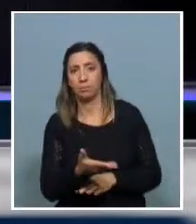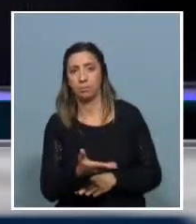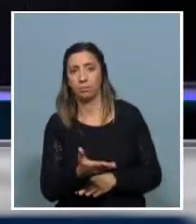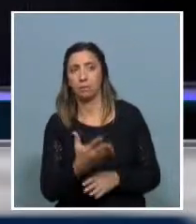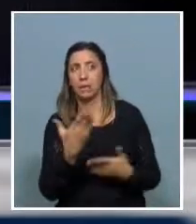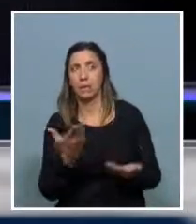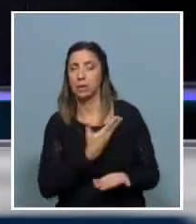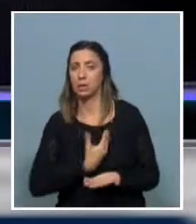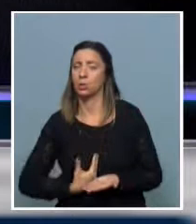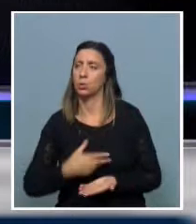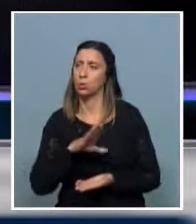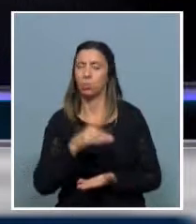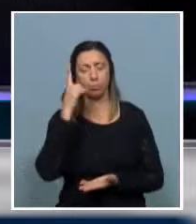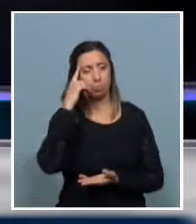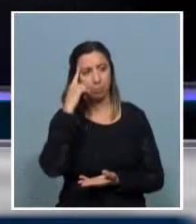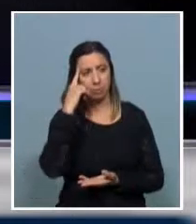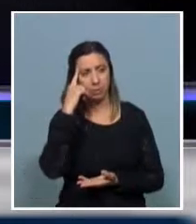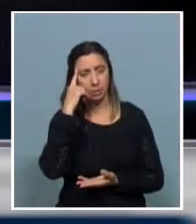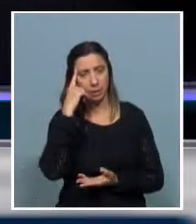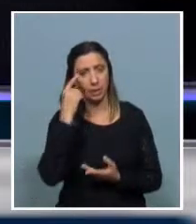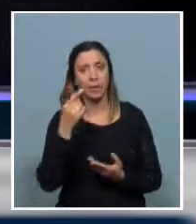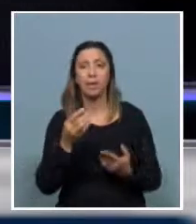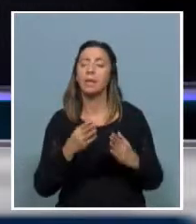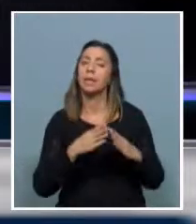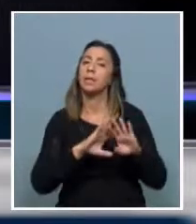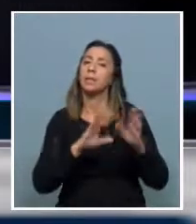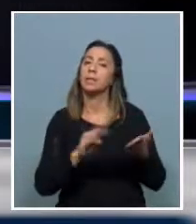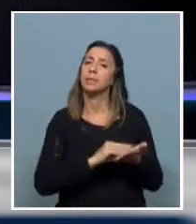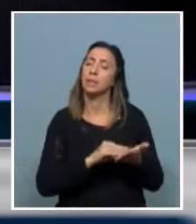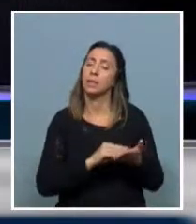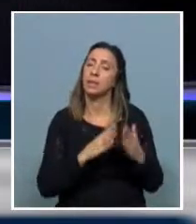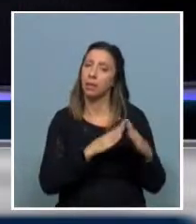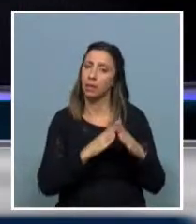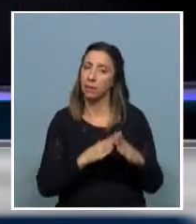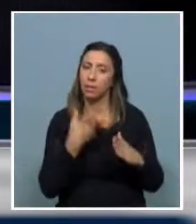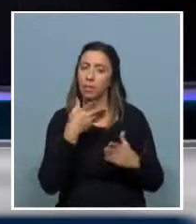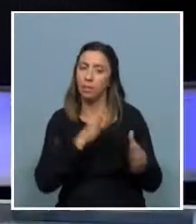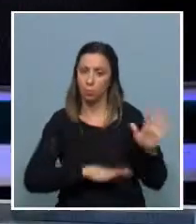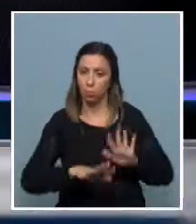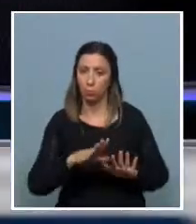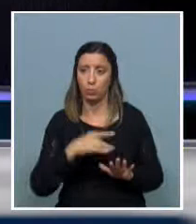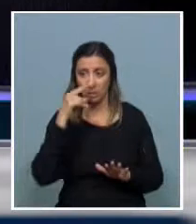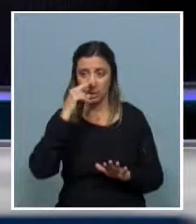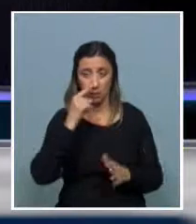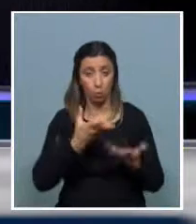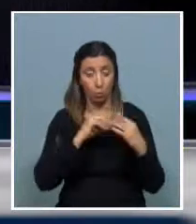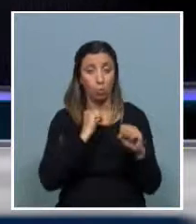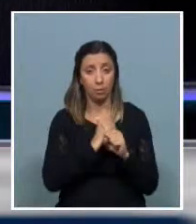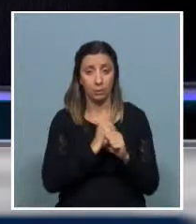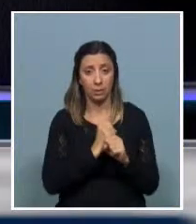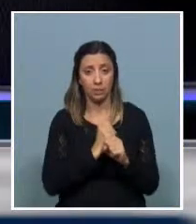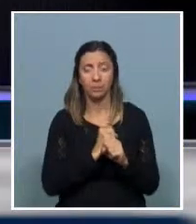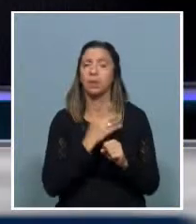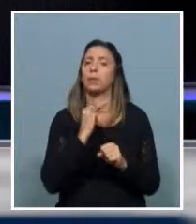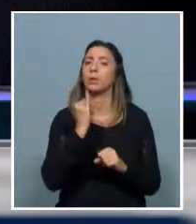entonces él siente la necesidad de intervenir la secretaría y me convoca. A partir del 7 de junio estoy trabajando como interventora.